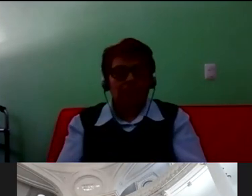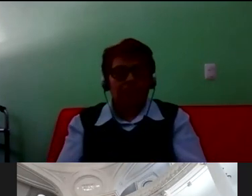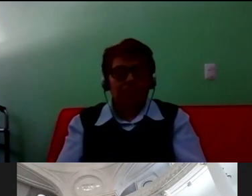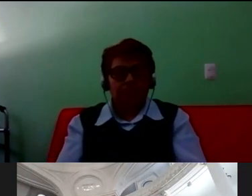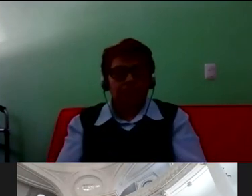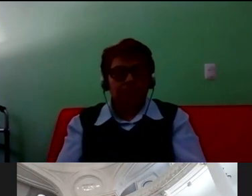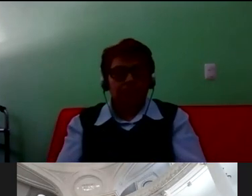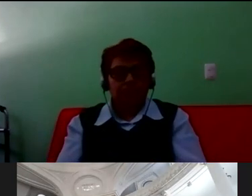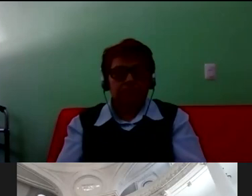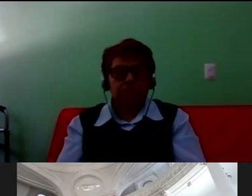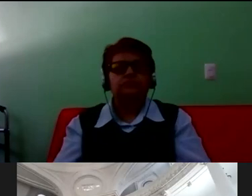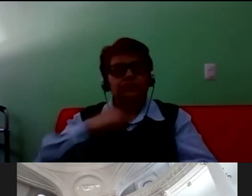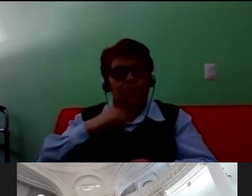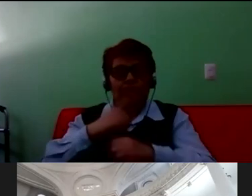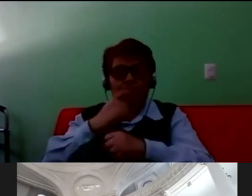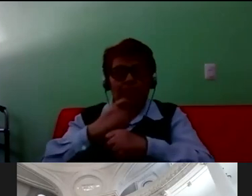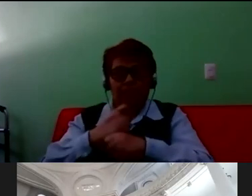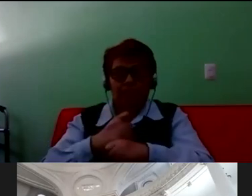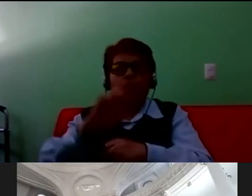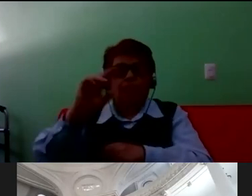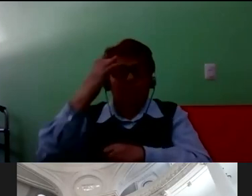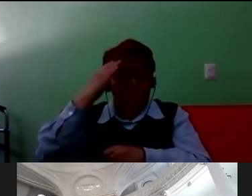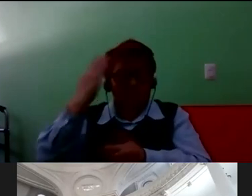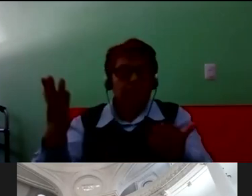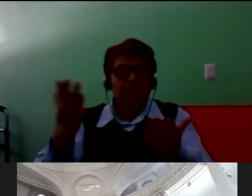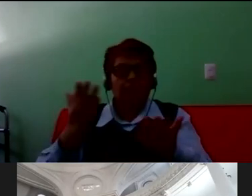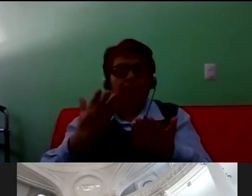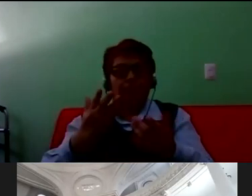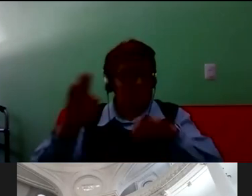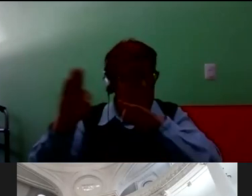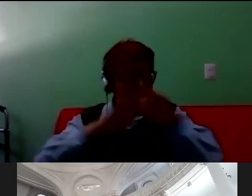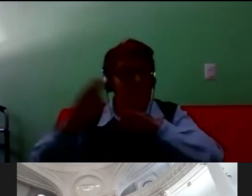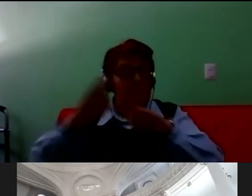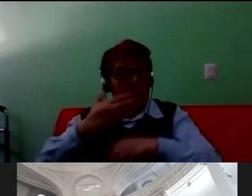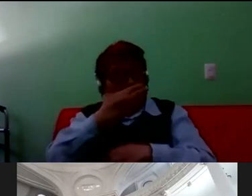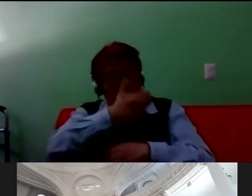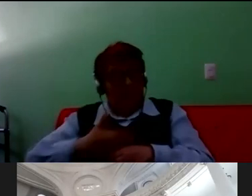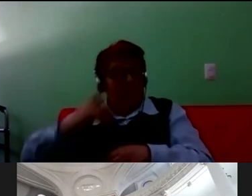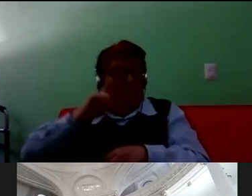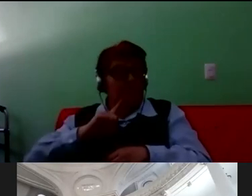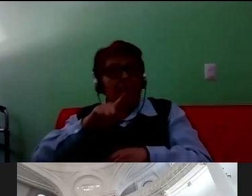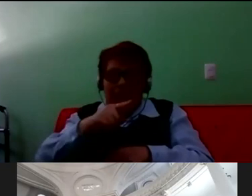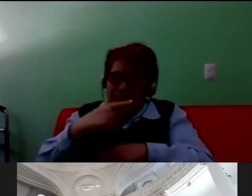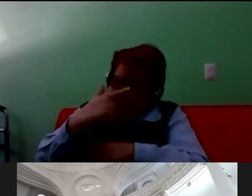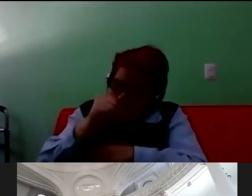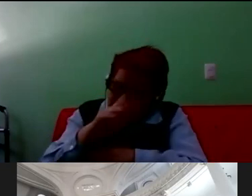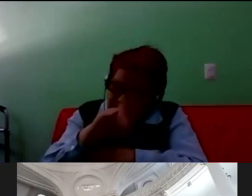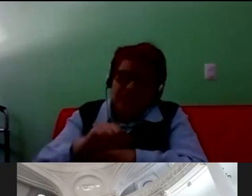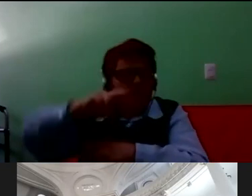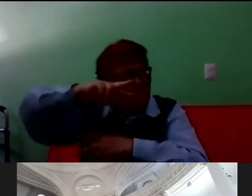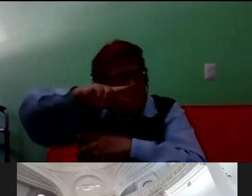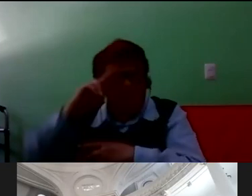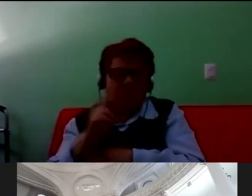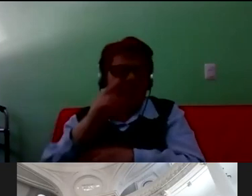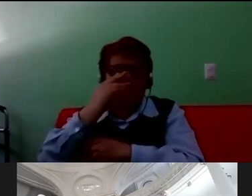Bueno, yo creo que sí. Lo primero es reconocer este gran trabajo. Presidenta, de veras, Gaby, qué maravilla